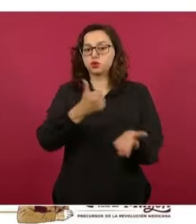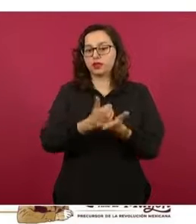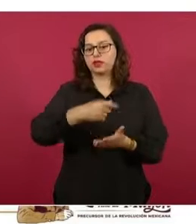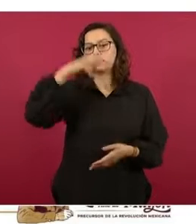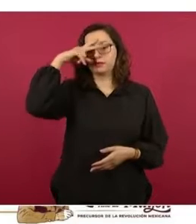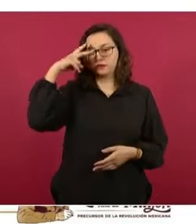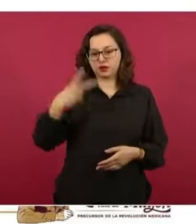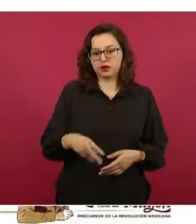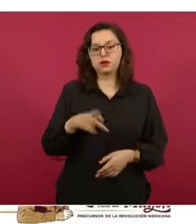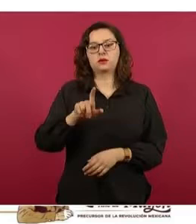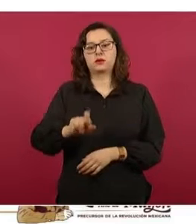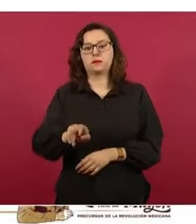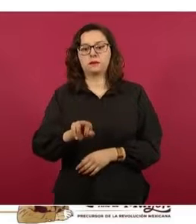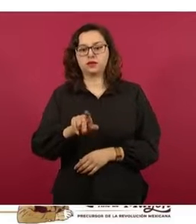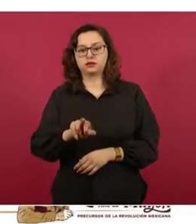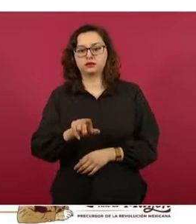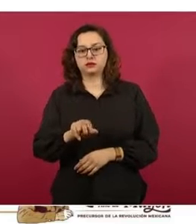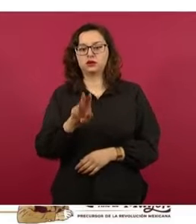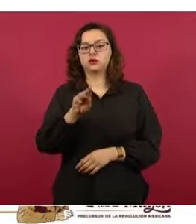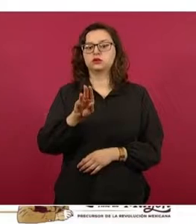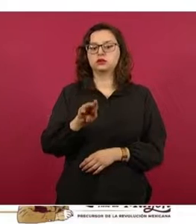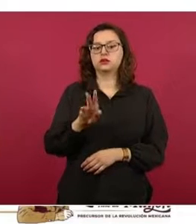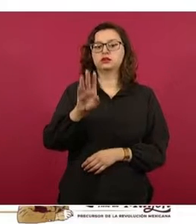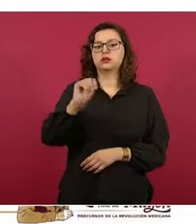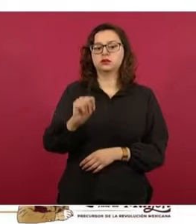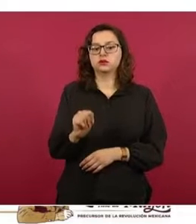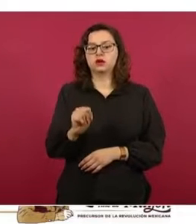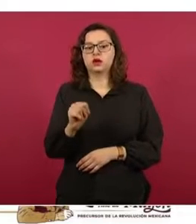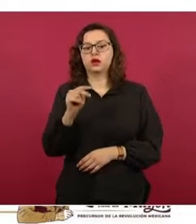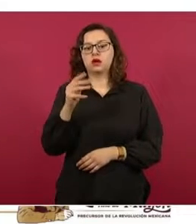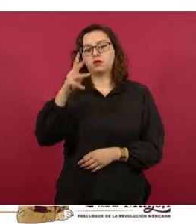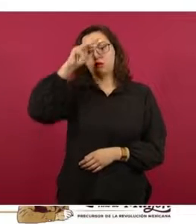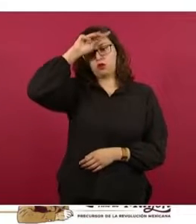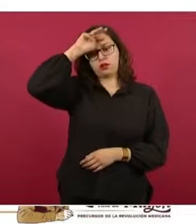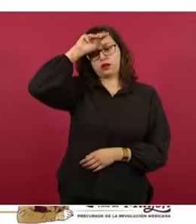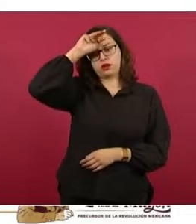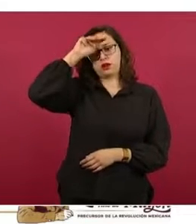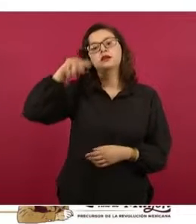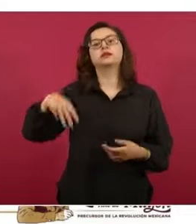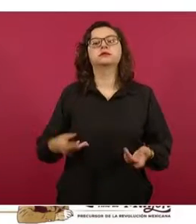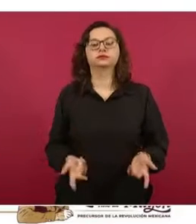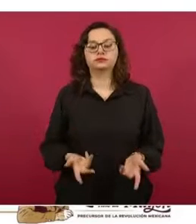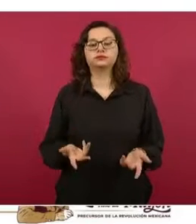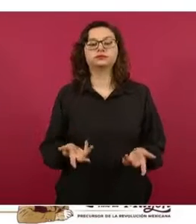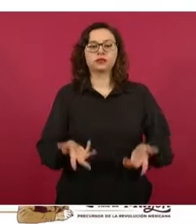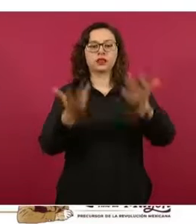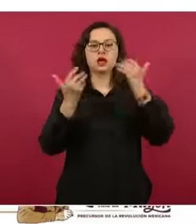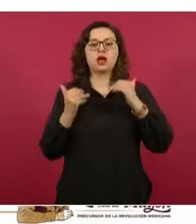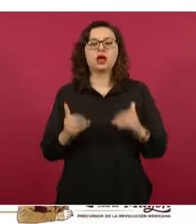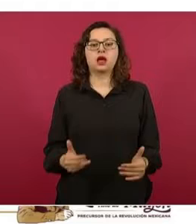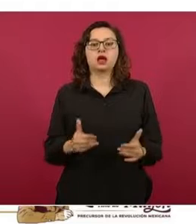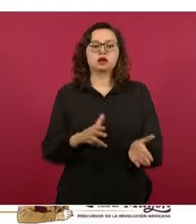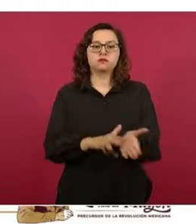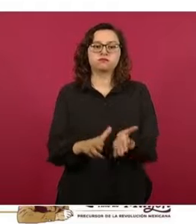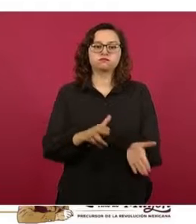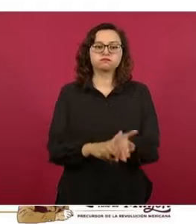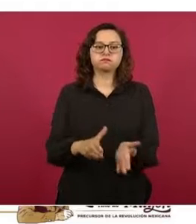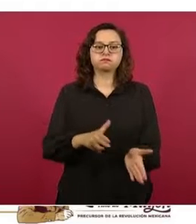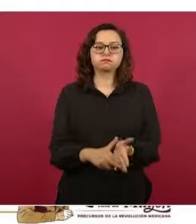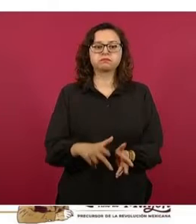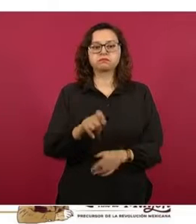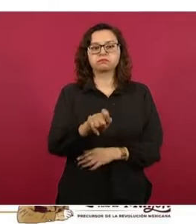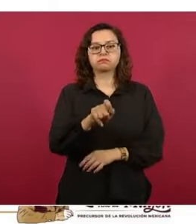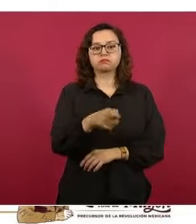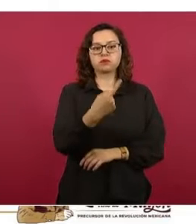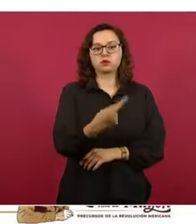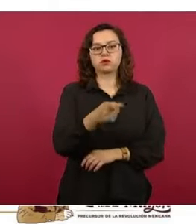y 25.89 de Móvil en Monterrey, Nuevo León. El diésel, ¿cuál es el más barato? 21.99